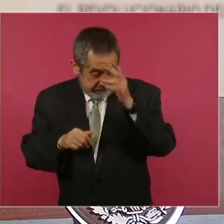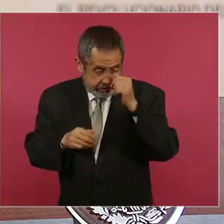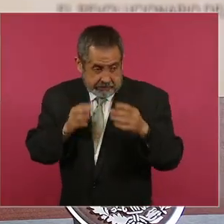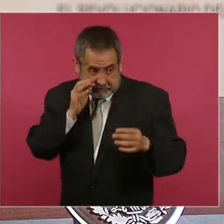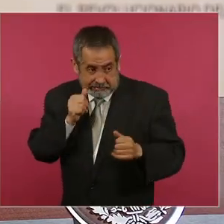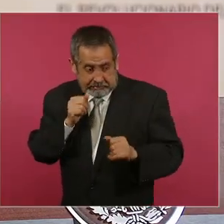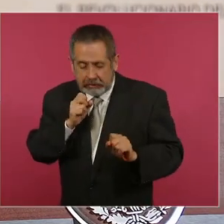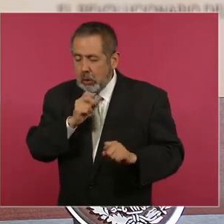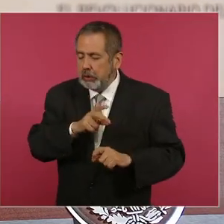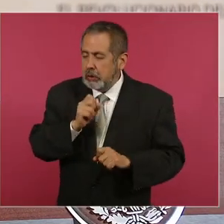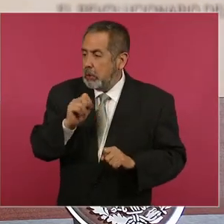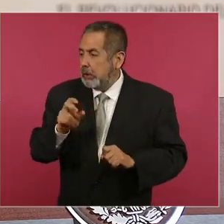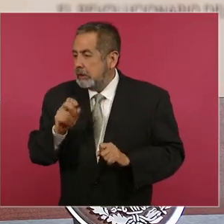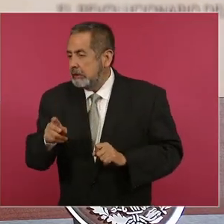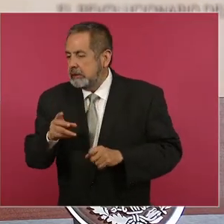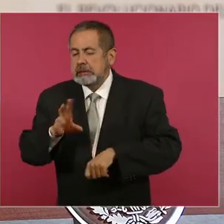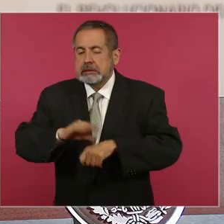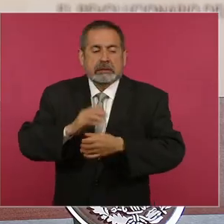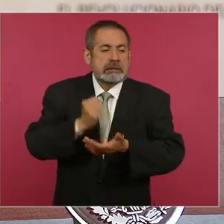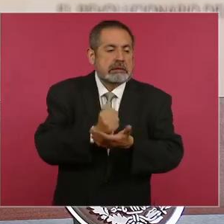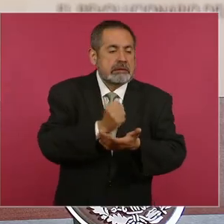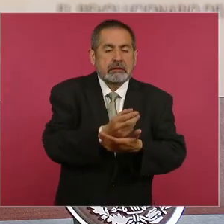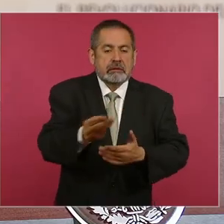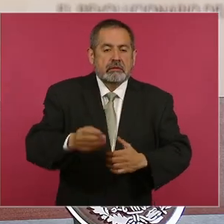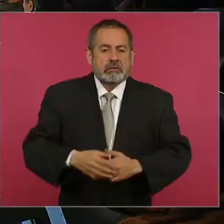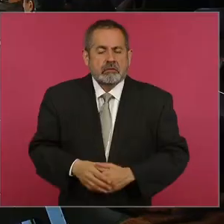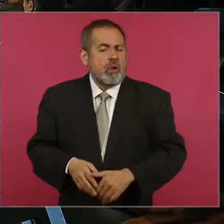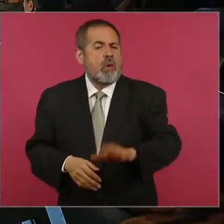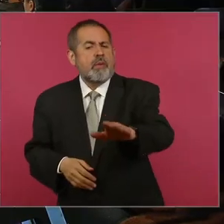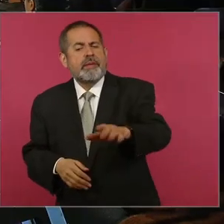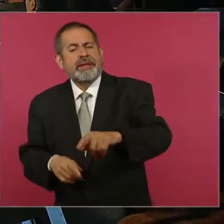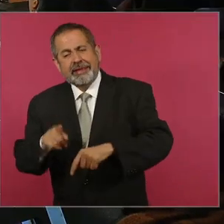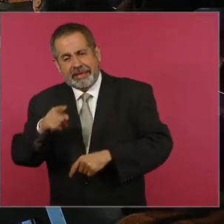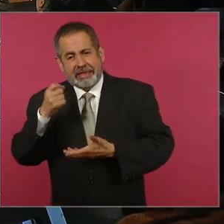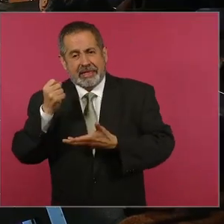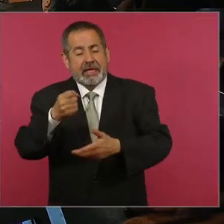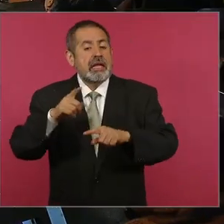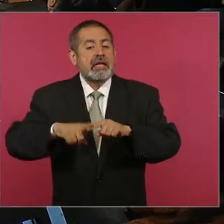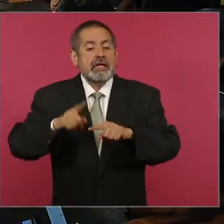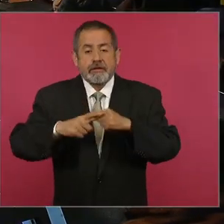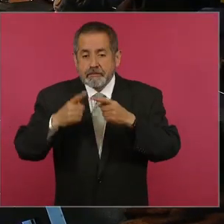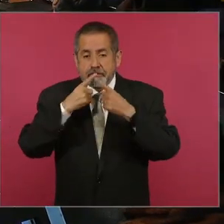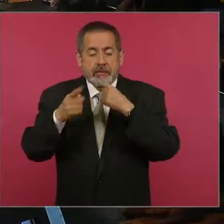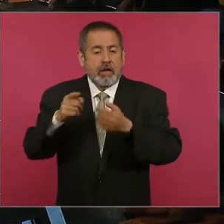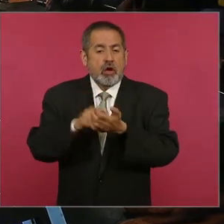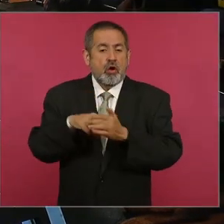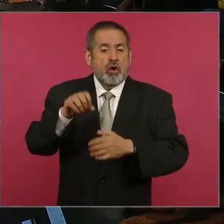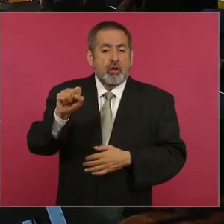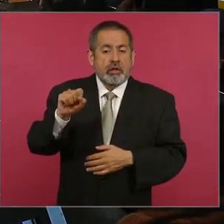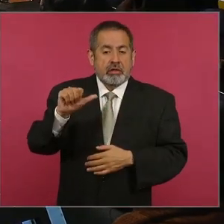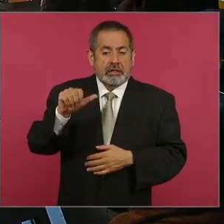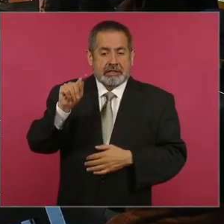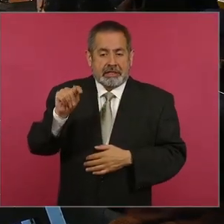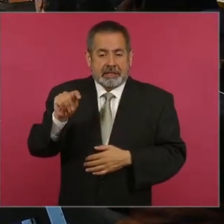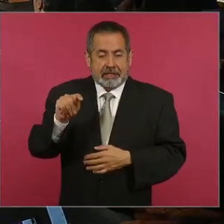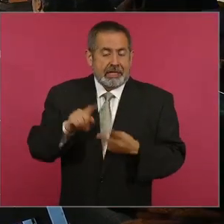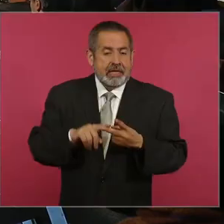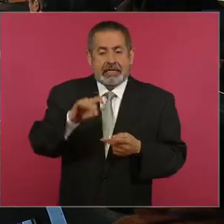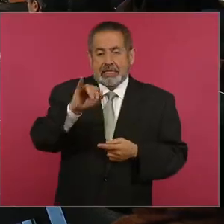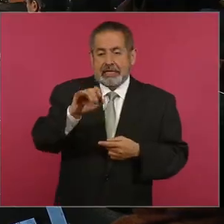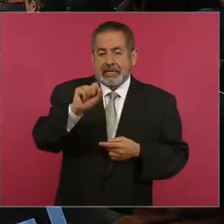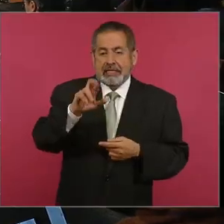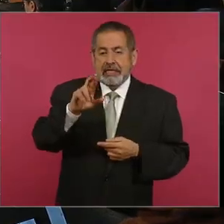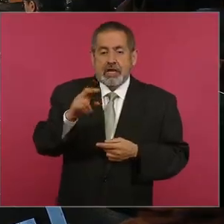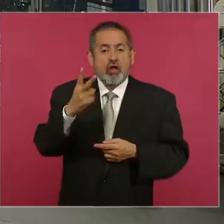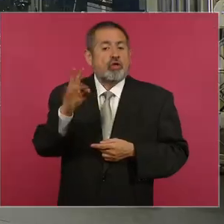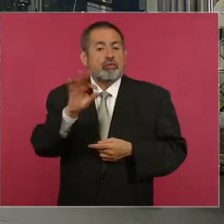de estas autorizaciones. De hecho, estos recursos los gestionaban directamente con el SAT, porque eran ISR y 2%